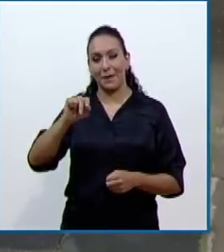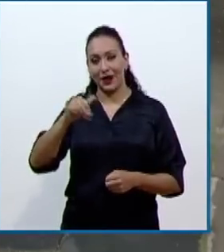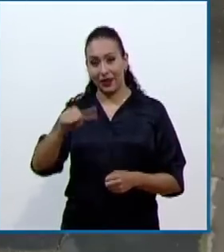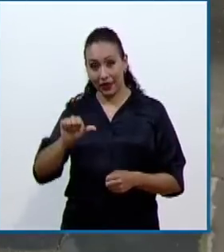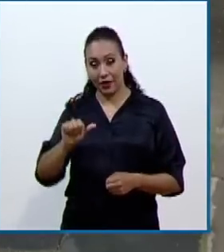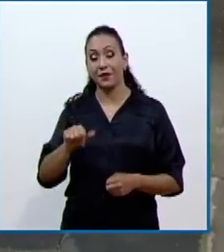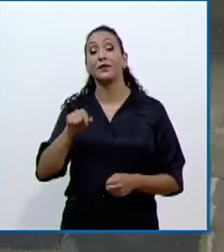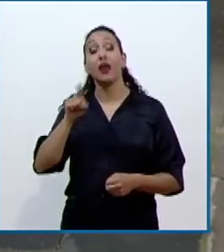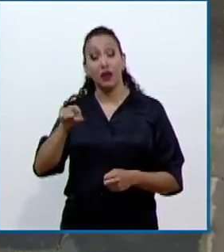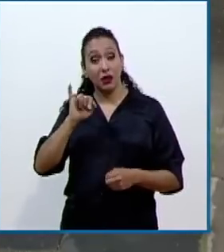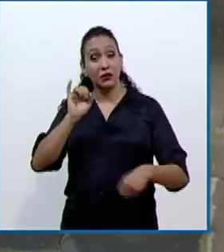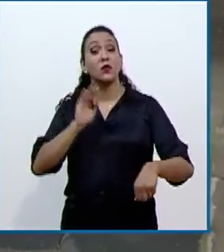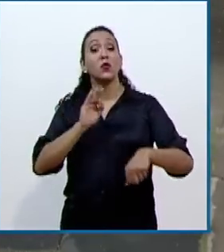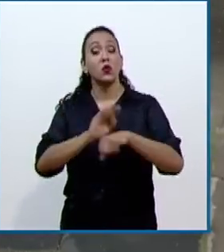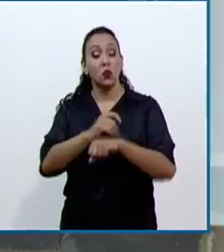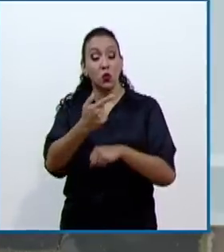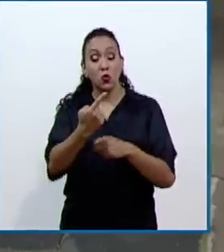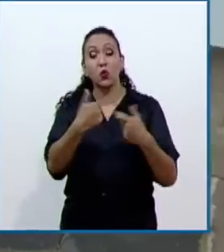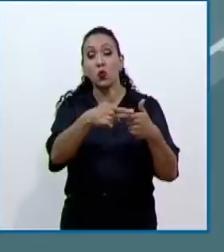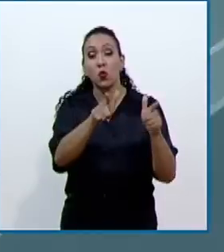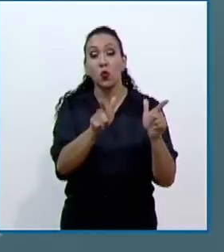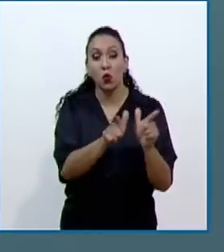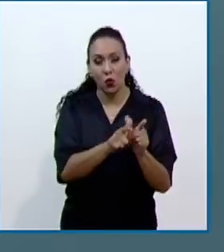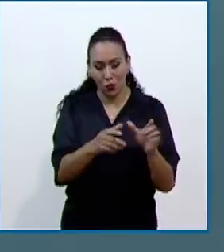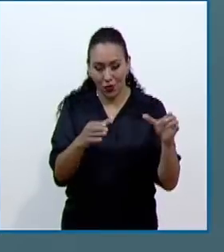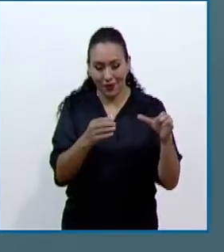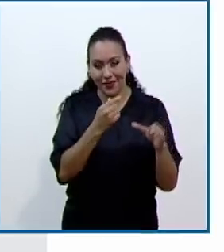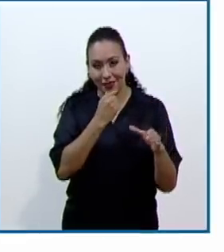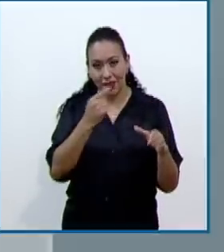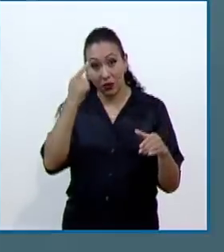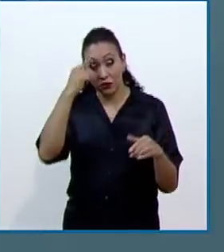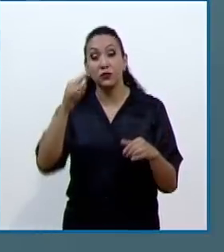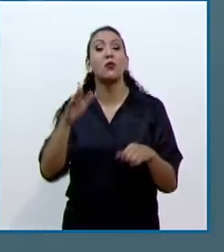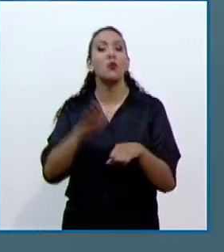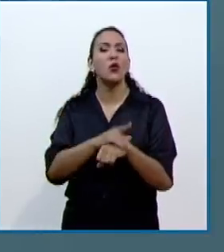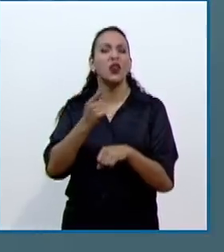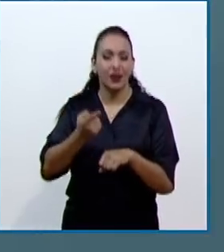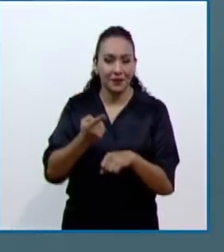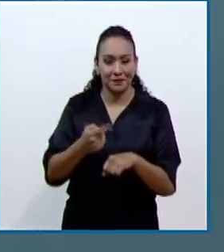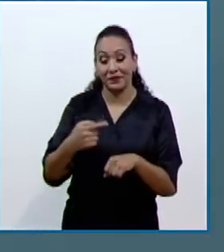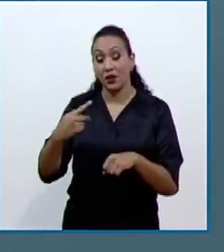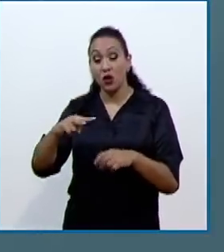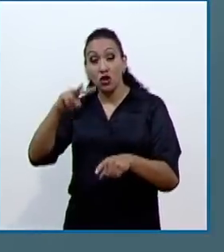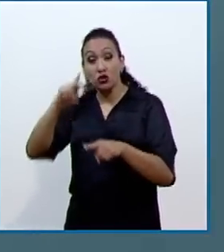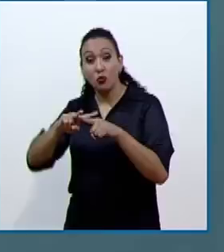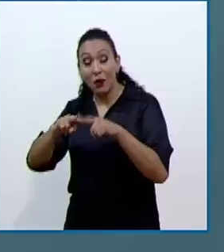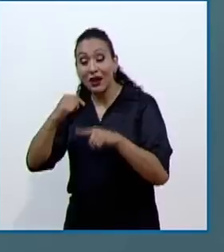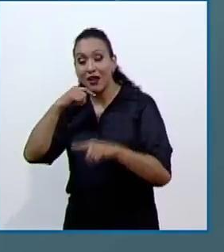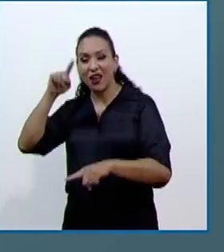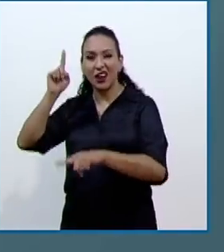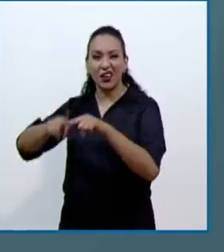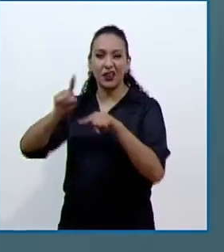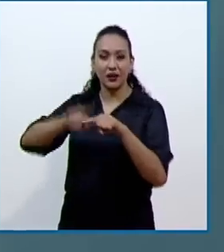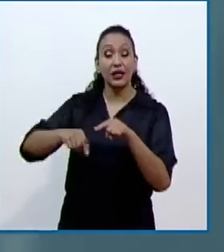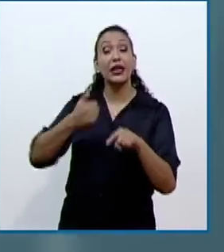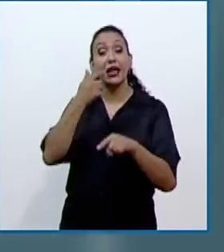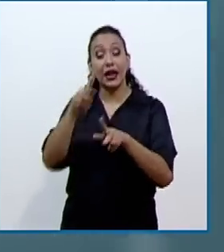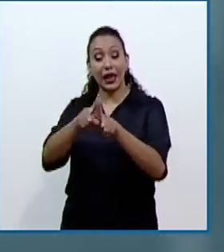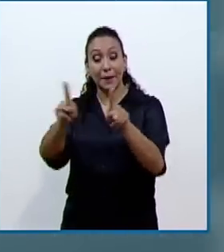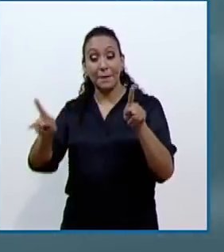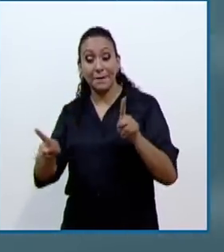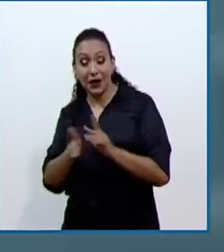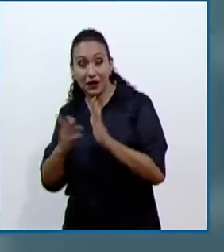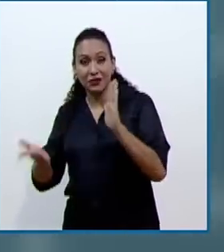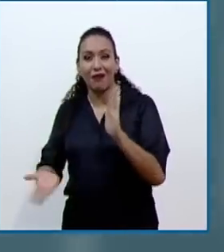concedió un amparo a un grupo de menores para salvar el parque en el que jugaban y que sería destruido con la construcción de una plaza comercial